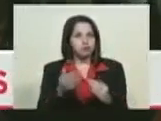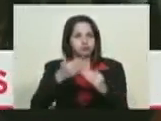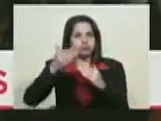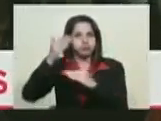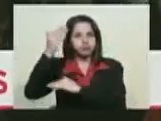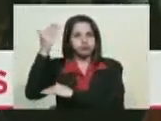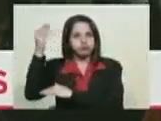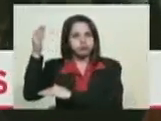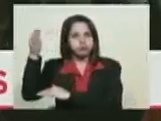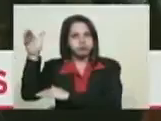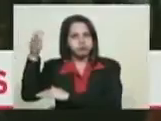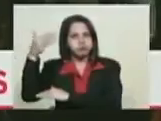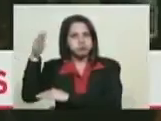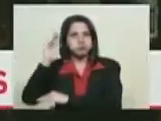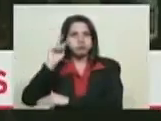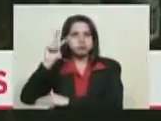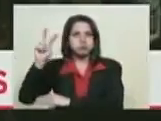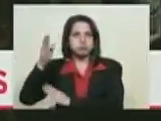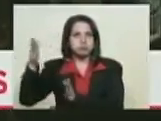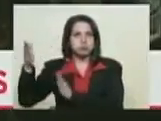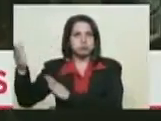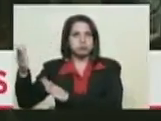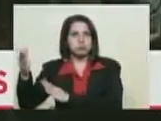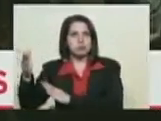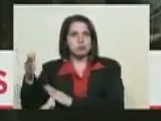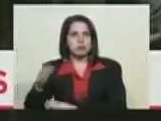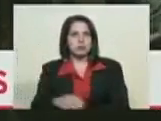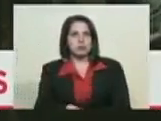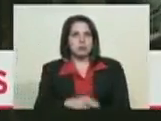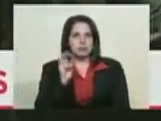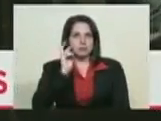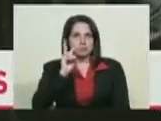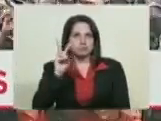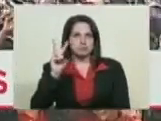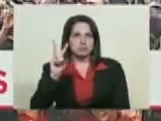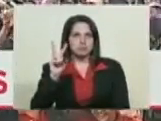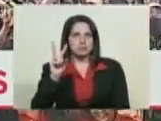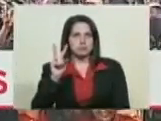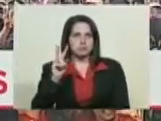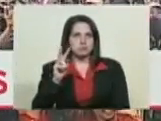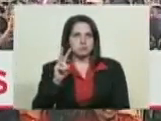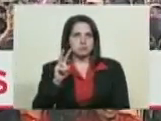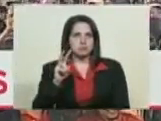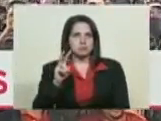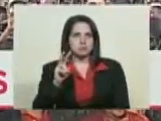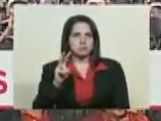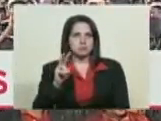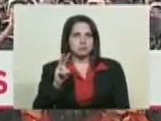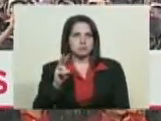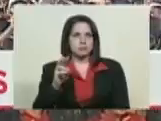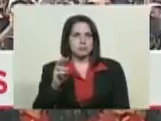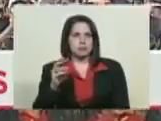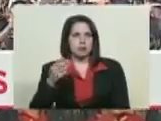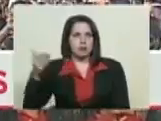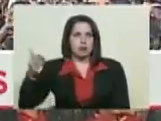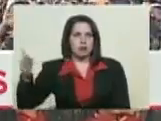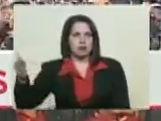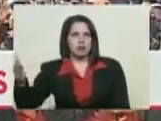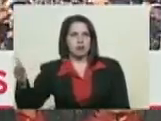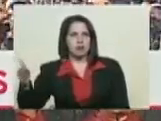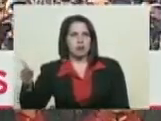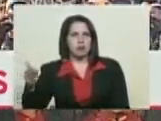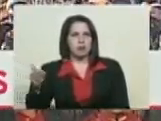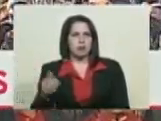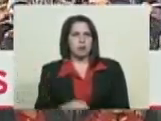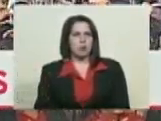izquierda. Veo esa bandera muy a la derecha, Carlito. Está muy a la derecha. Ponla más para acá.